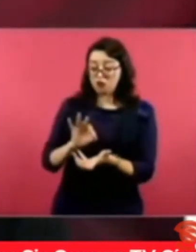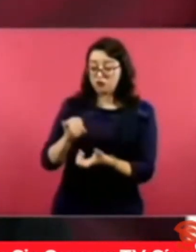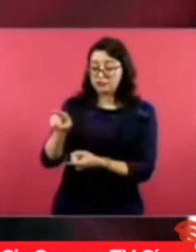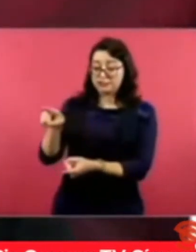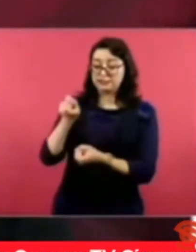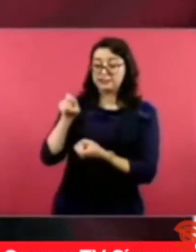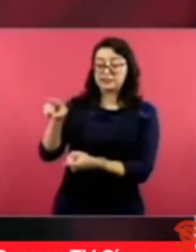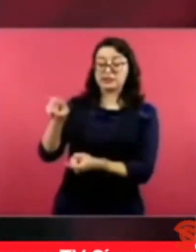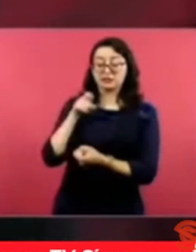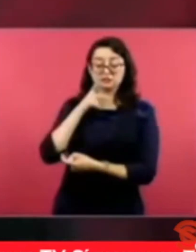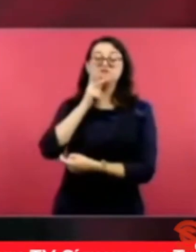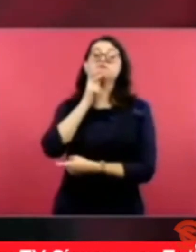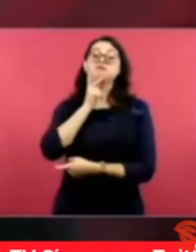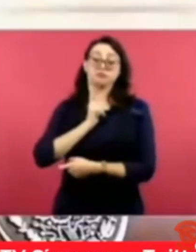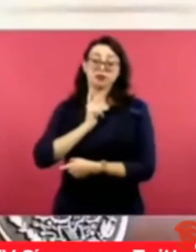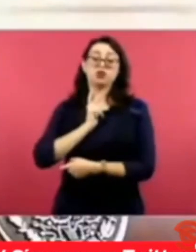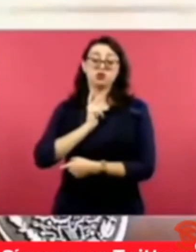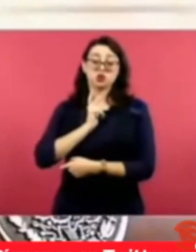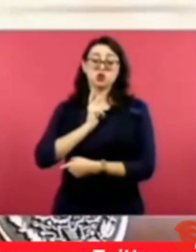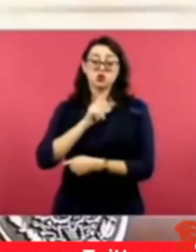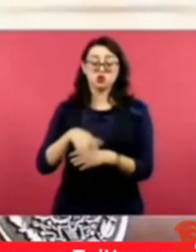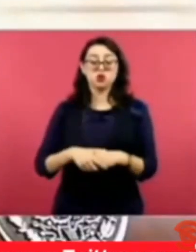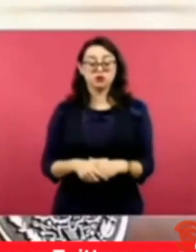provenía de los ingresos petroleros.